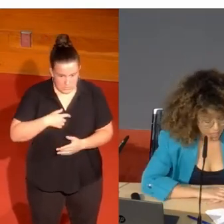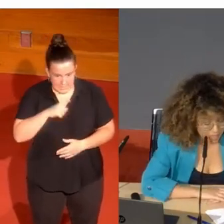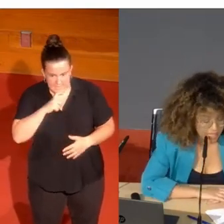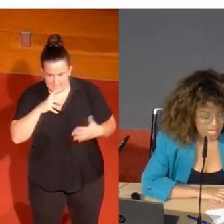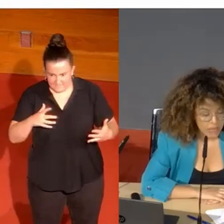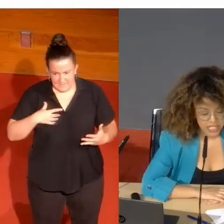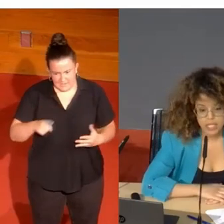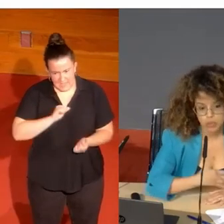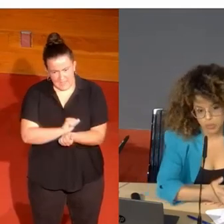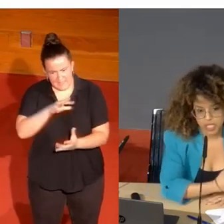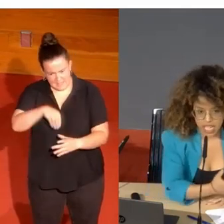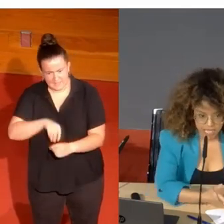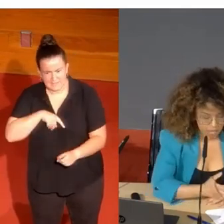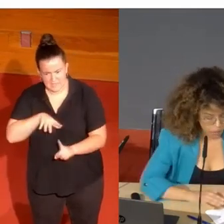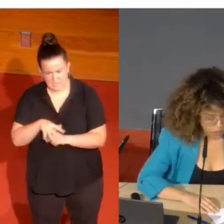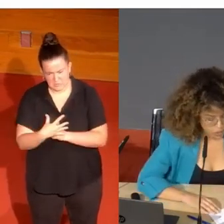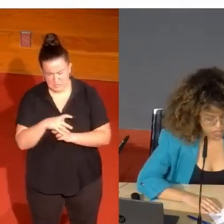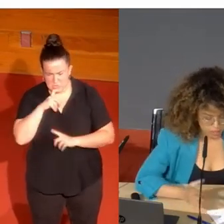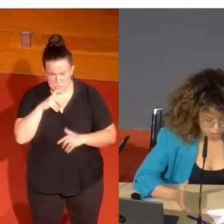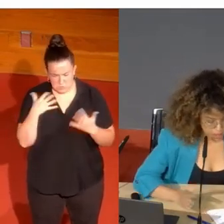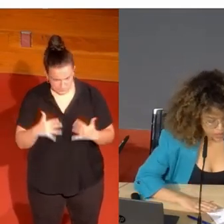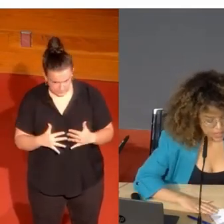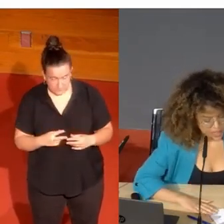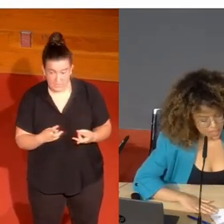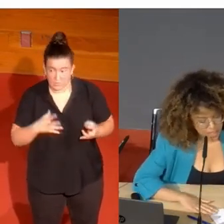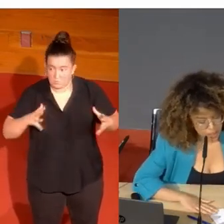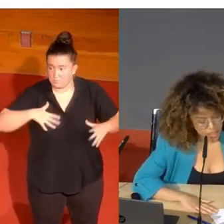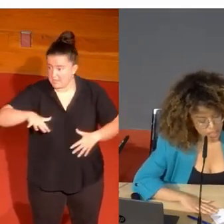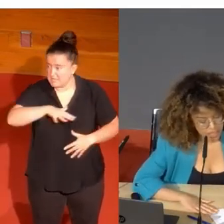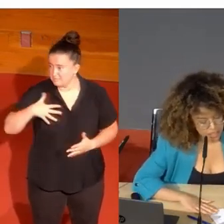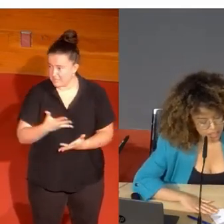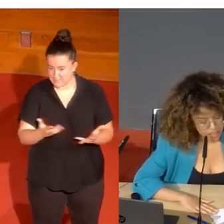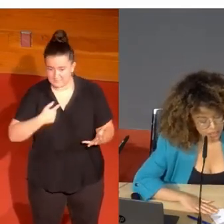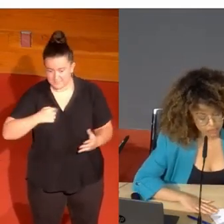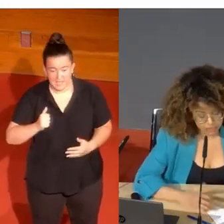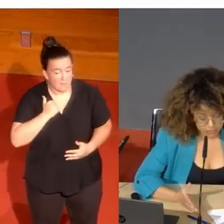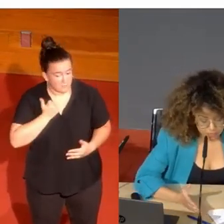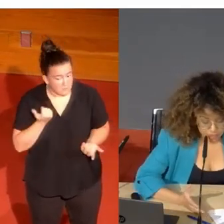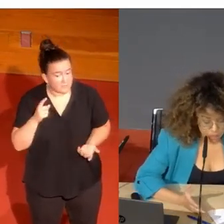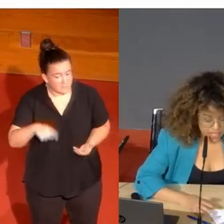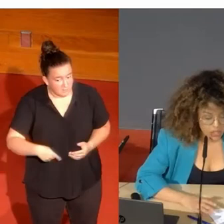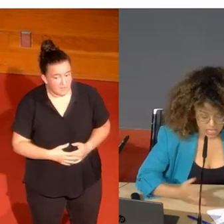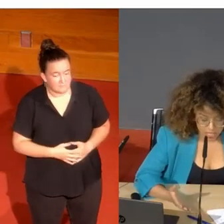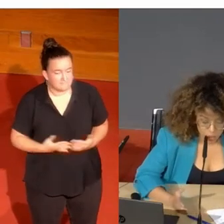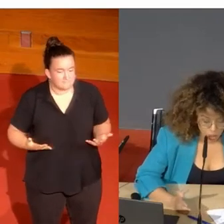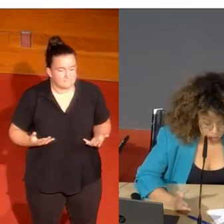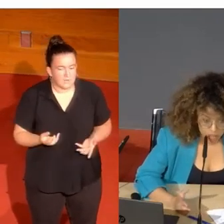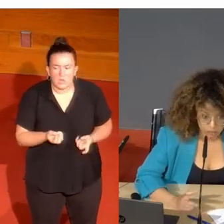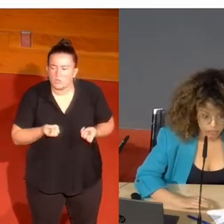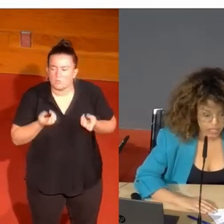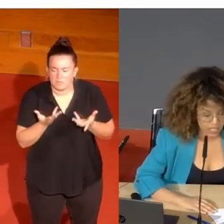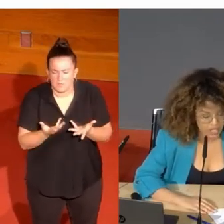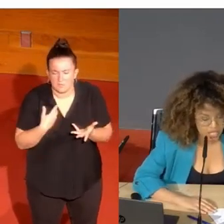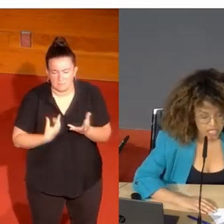crítica en la cárcel Y bueno pues se ha creado aprovecho este espacio eh Para eh comentaros que se ha creado